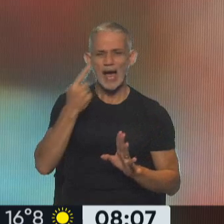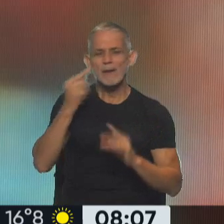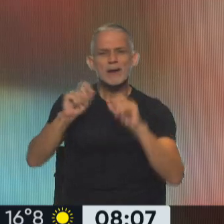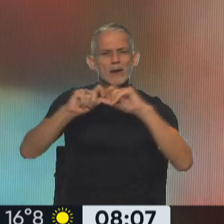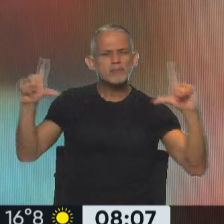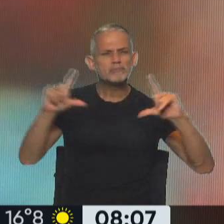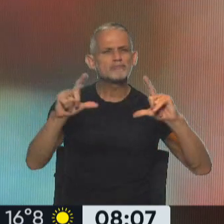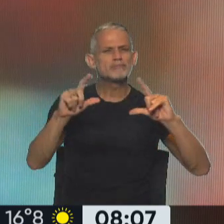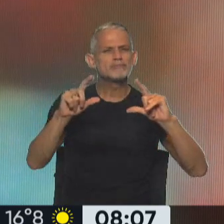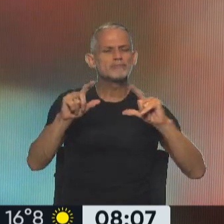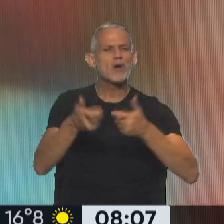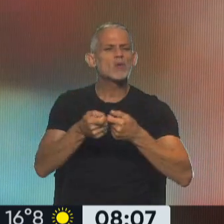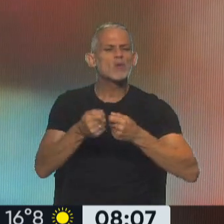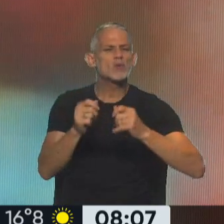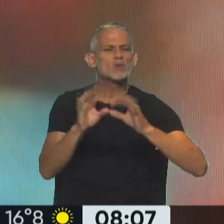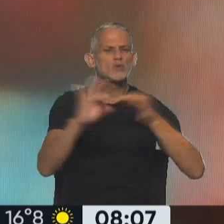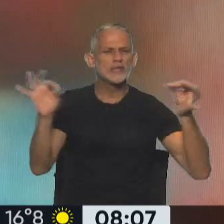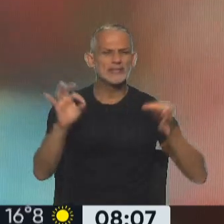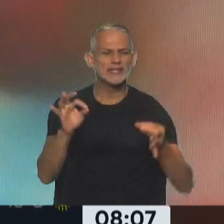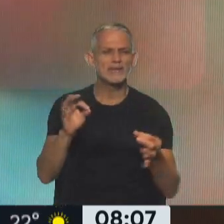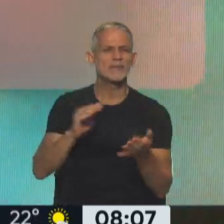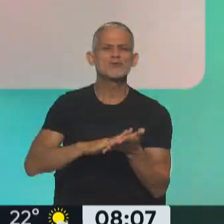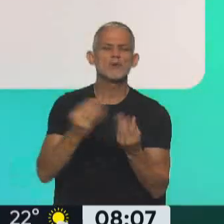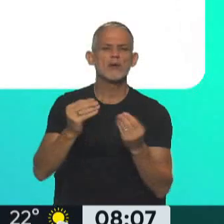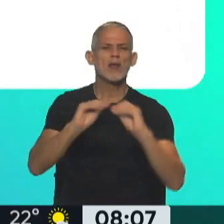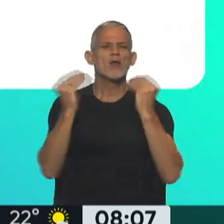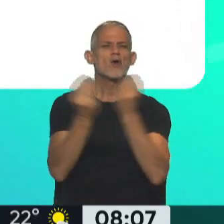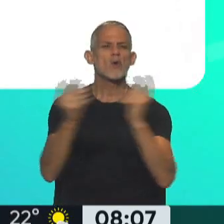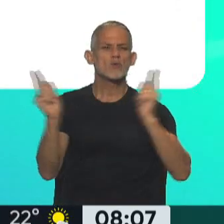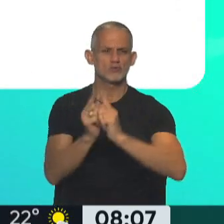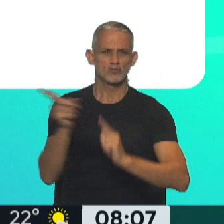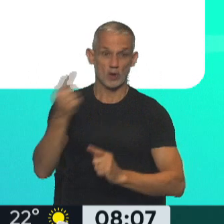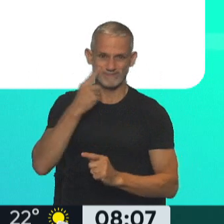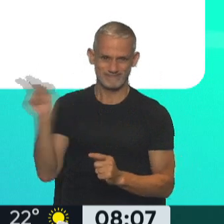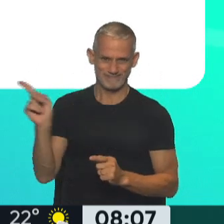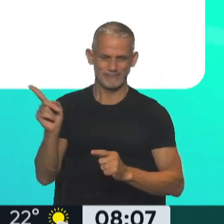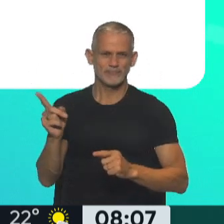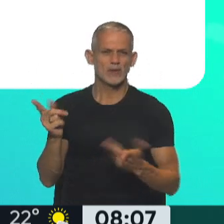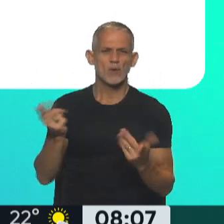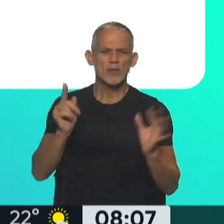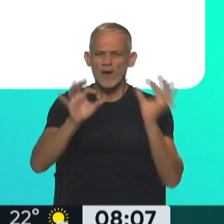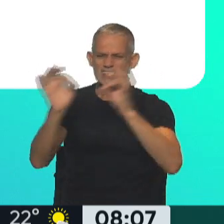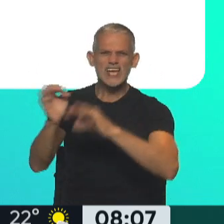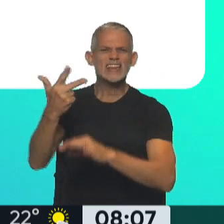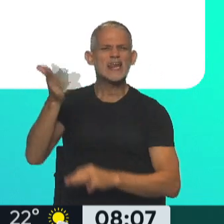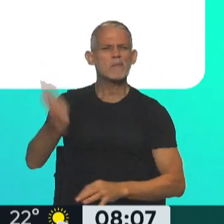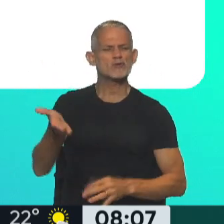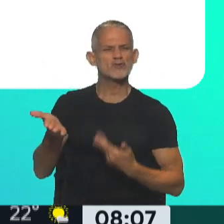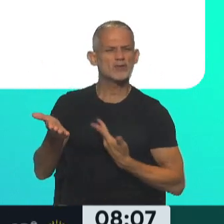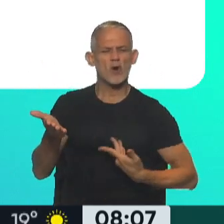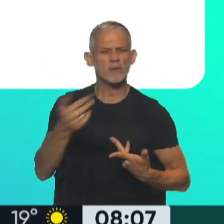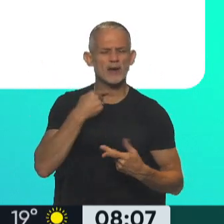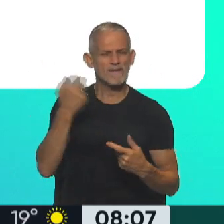en pantalla, respecto de la conclusión de cuándo vamos a llegar al famoso 3%.